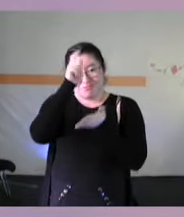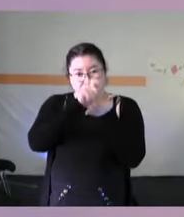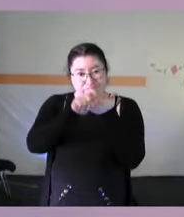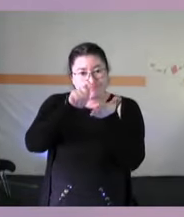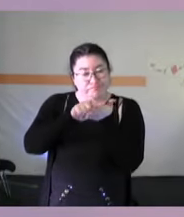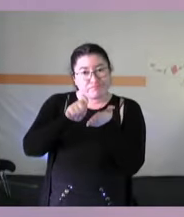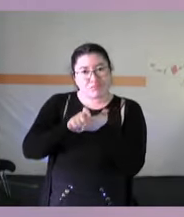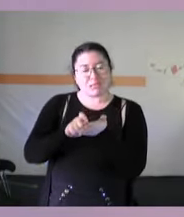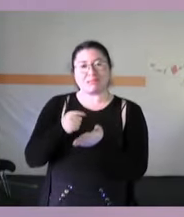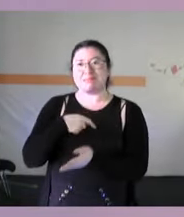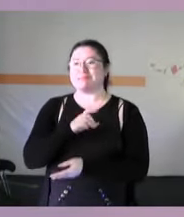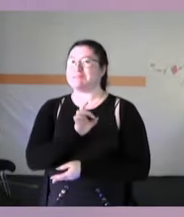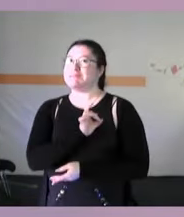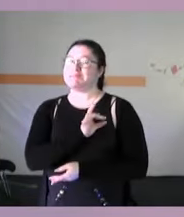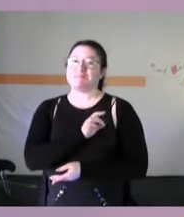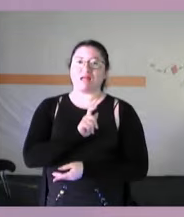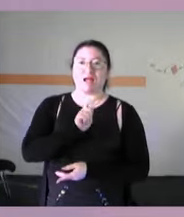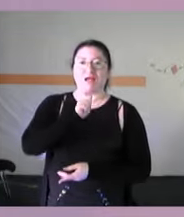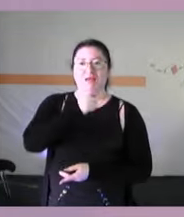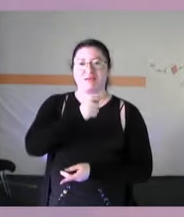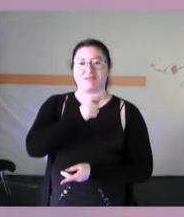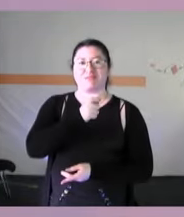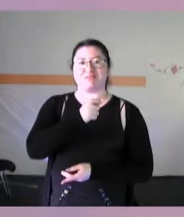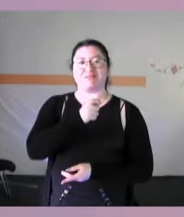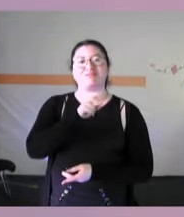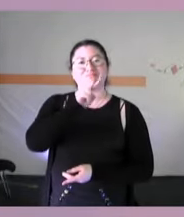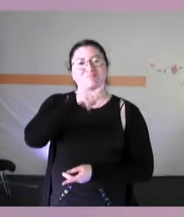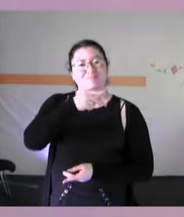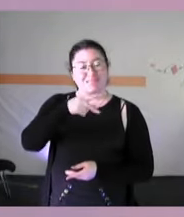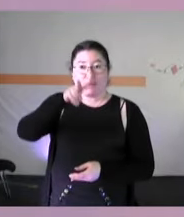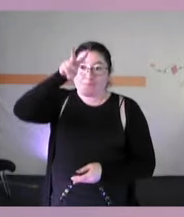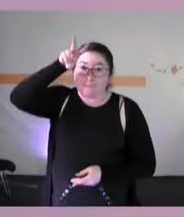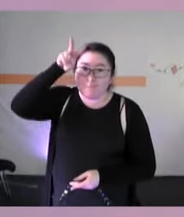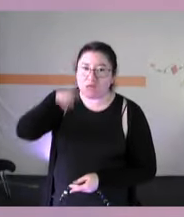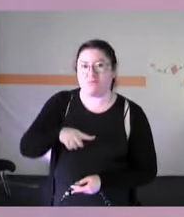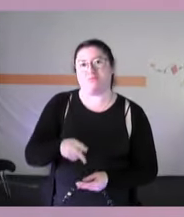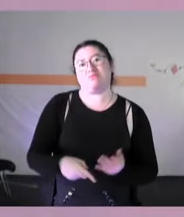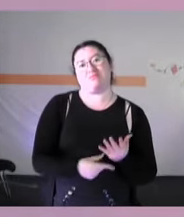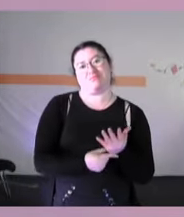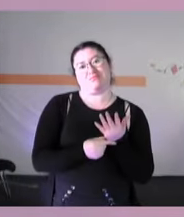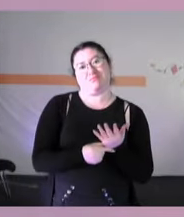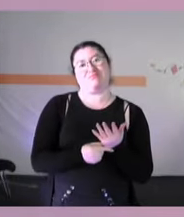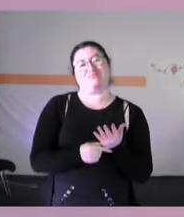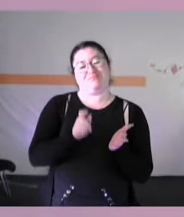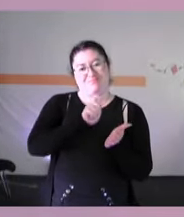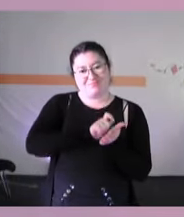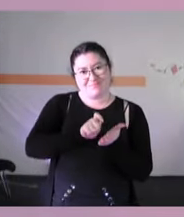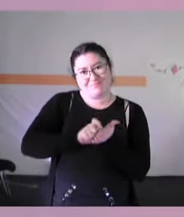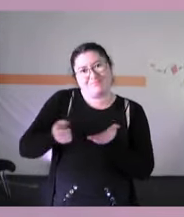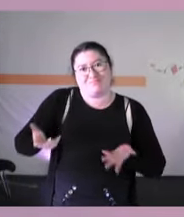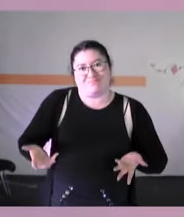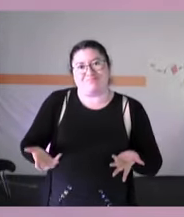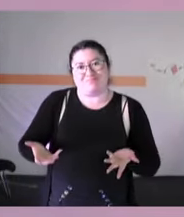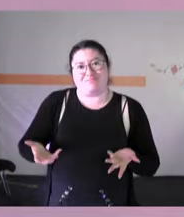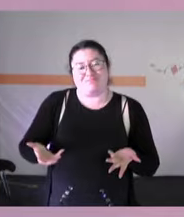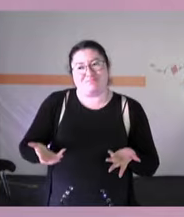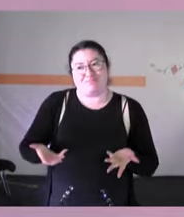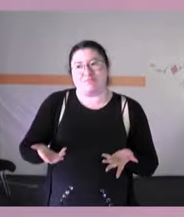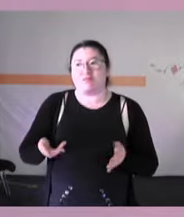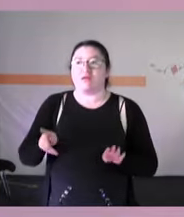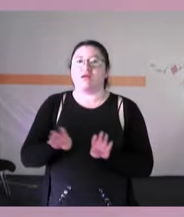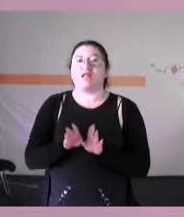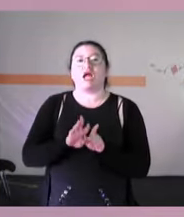es a decir al pan pan y al vino vino. Y entonces disfrazan